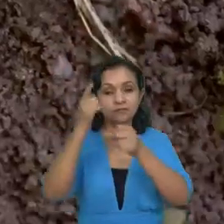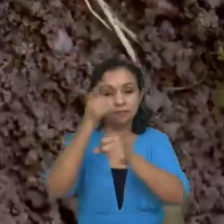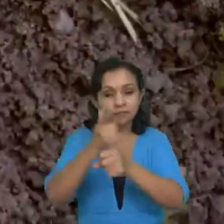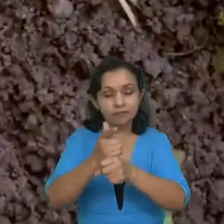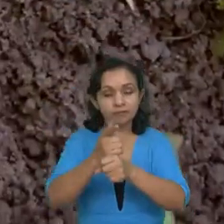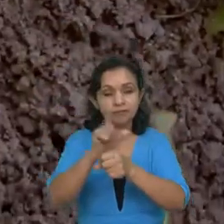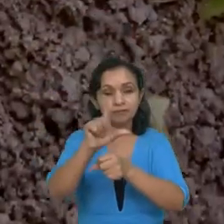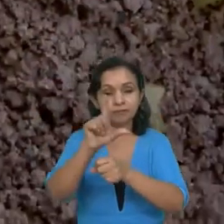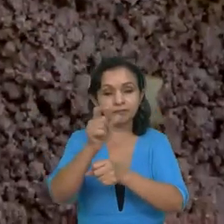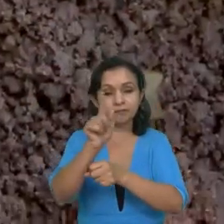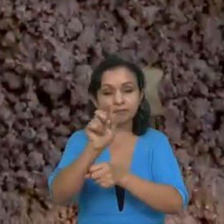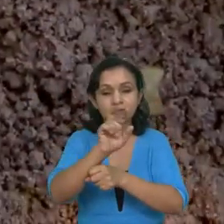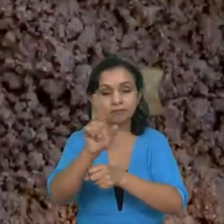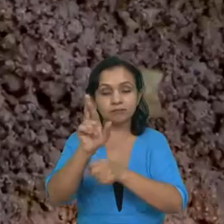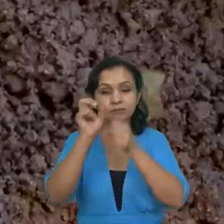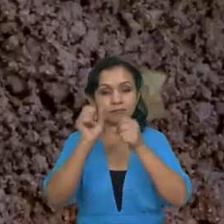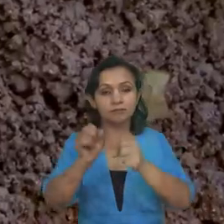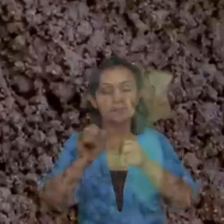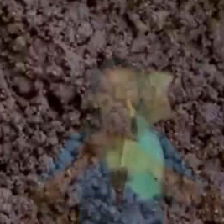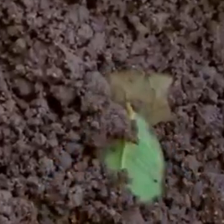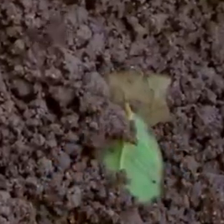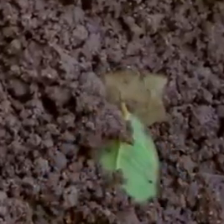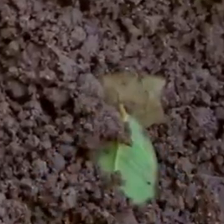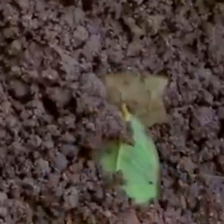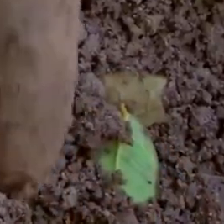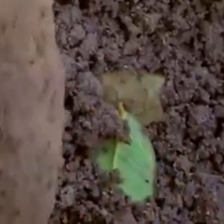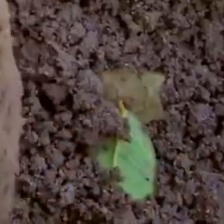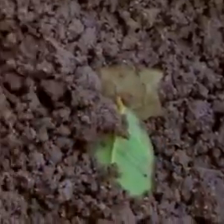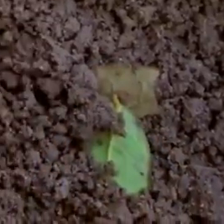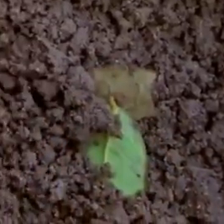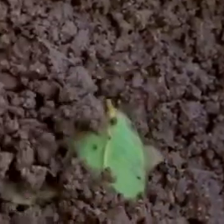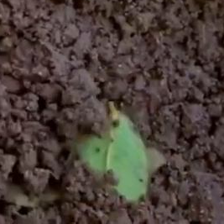informó para el canal parlamentario jonathan castro